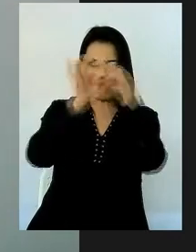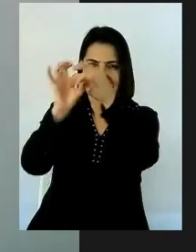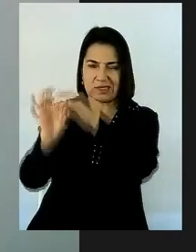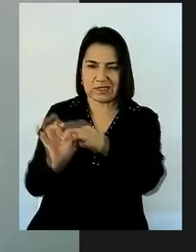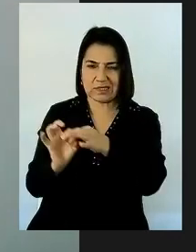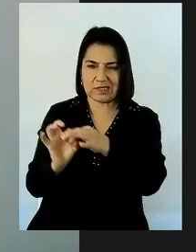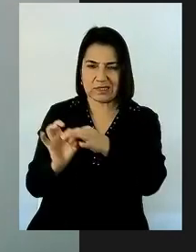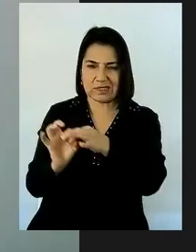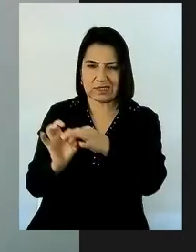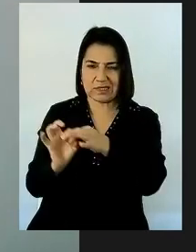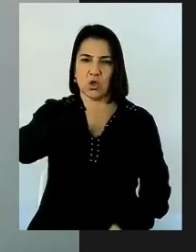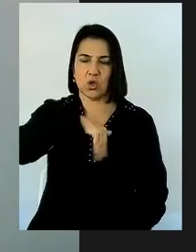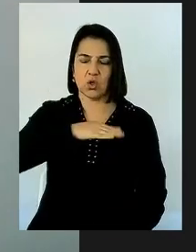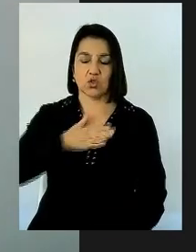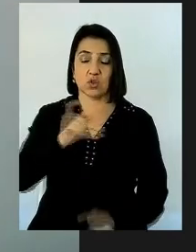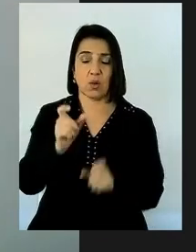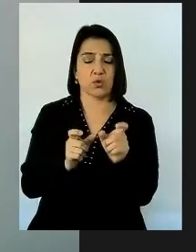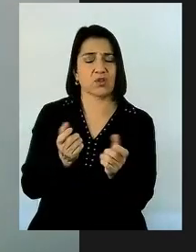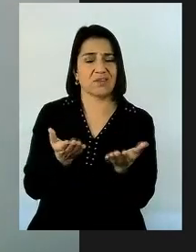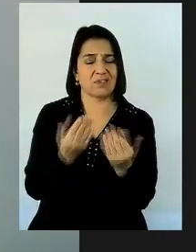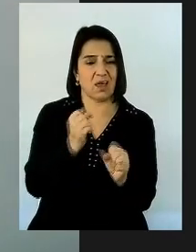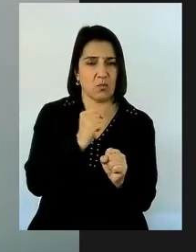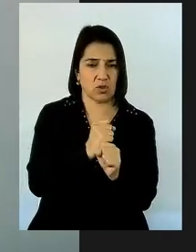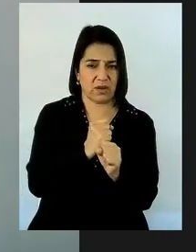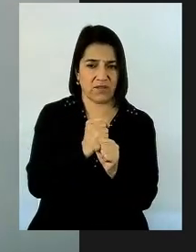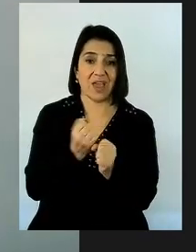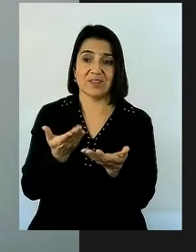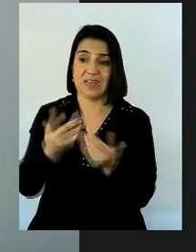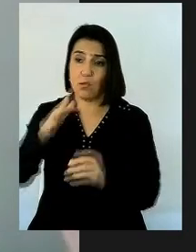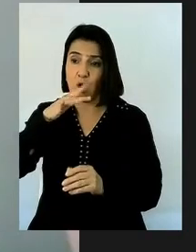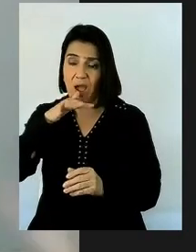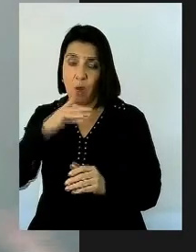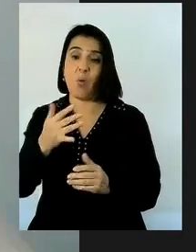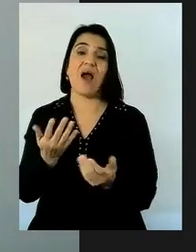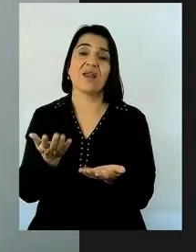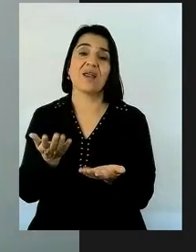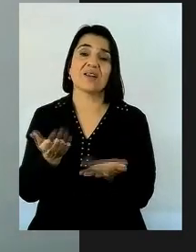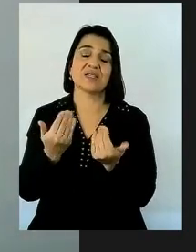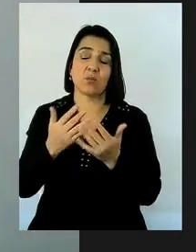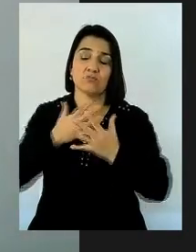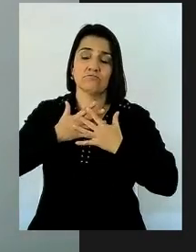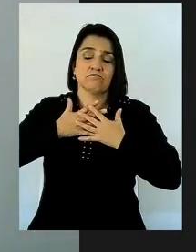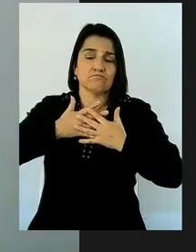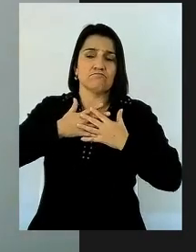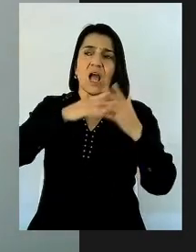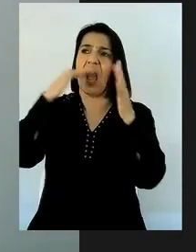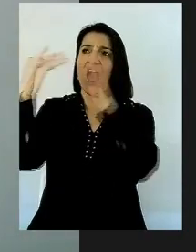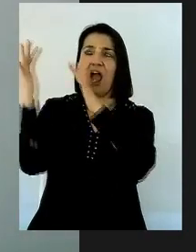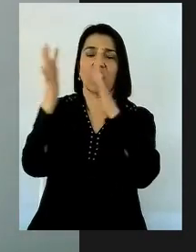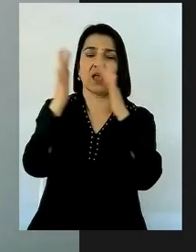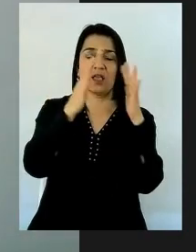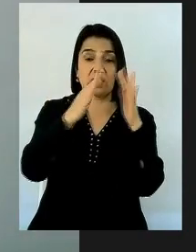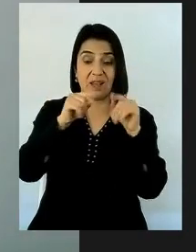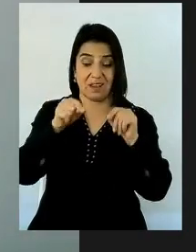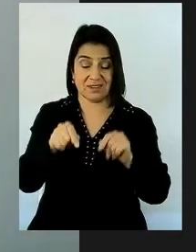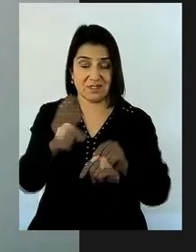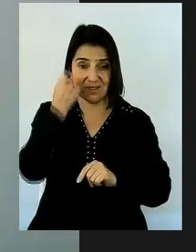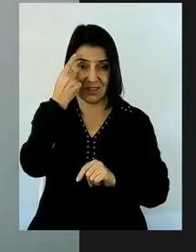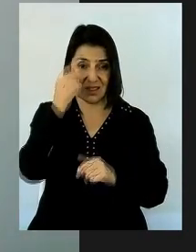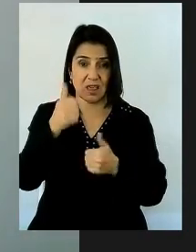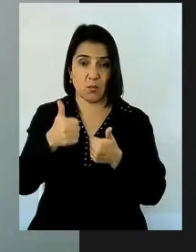pero también necesitamos el agua y necesitamos respirar. Entonces, si eso lo entendemos bien,